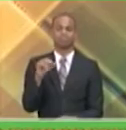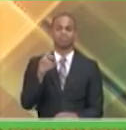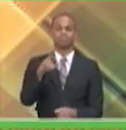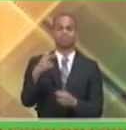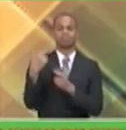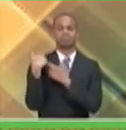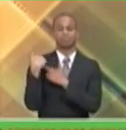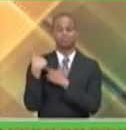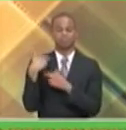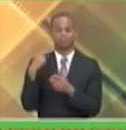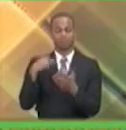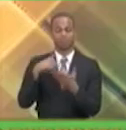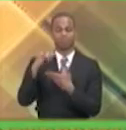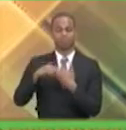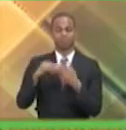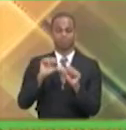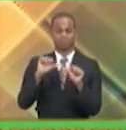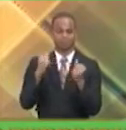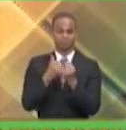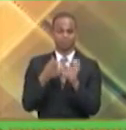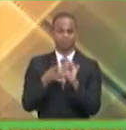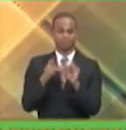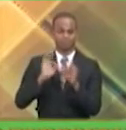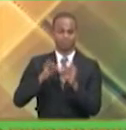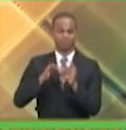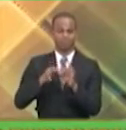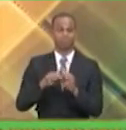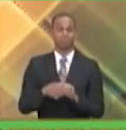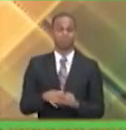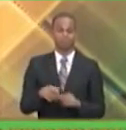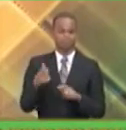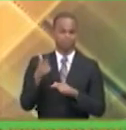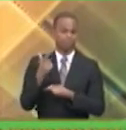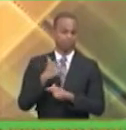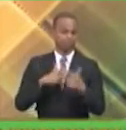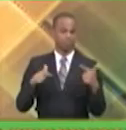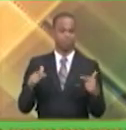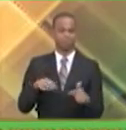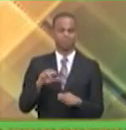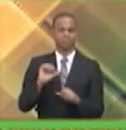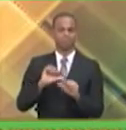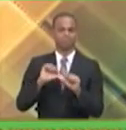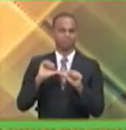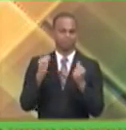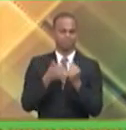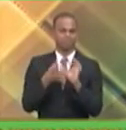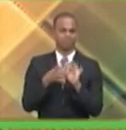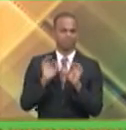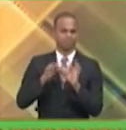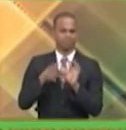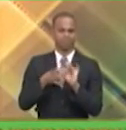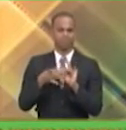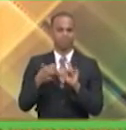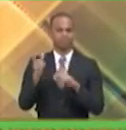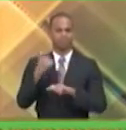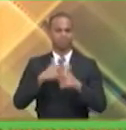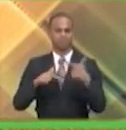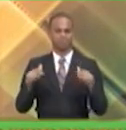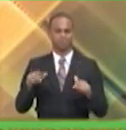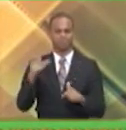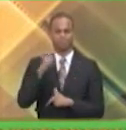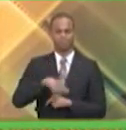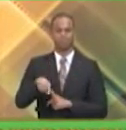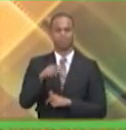encargada también de esta Asociación de Intérpretes de Lengua de Señas. Asociación de Intérpretes de Lengua de Señas. Esos son